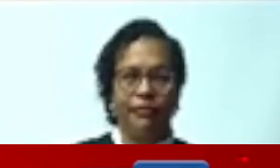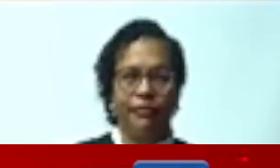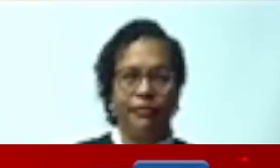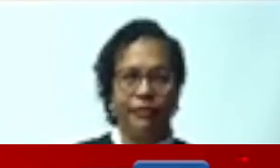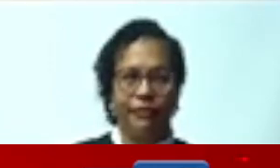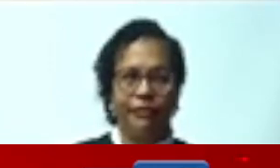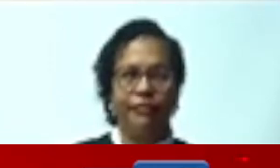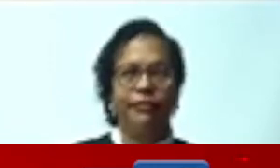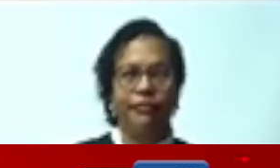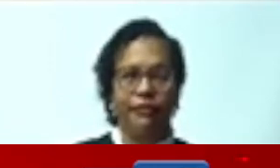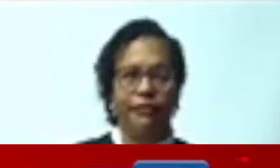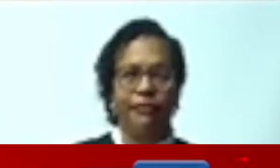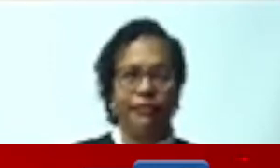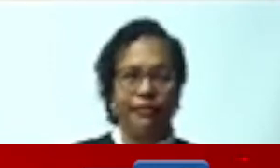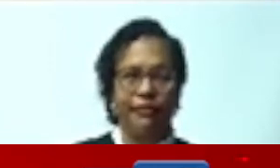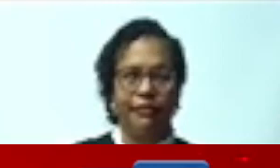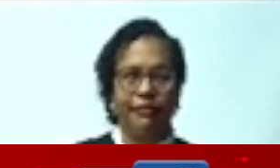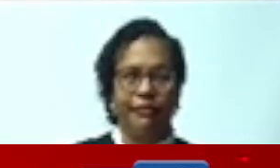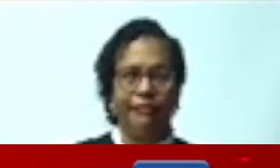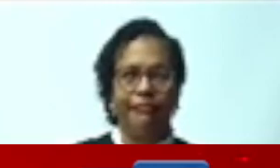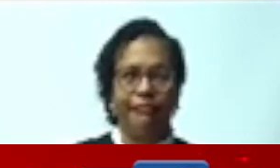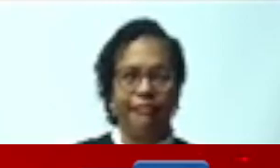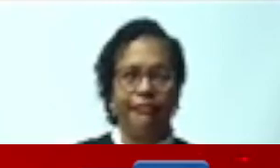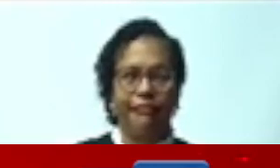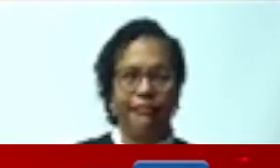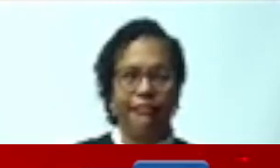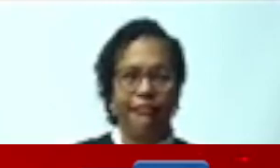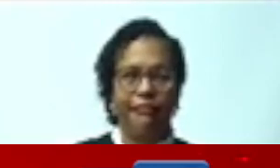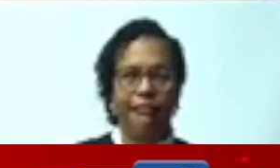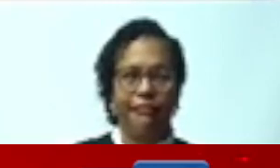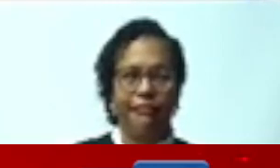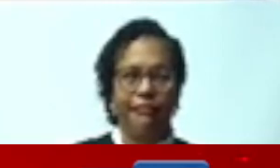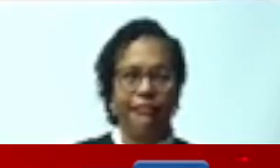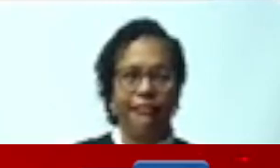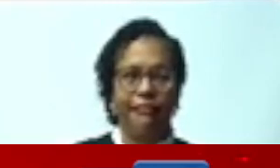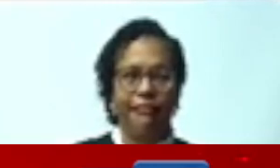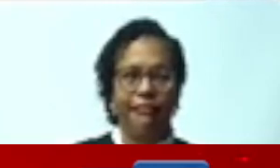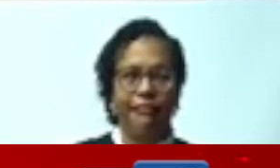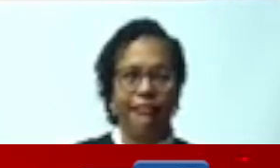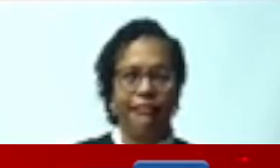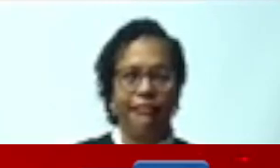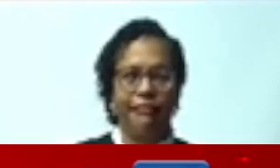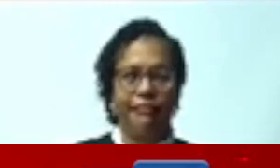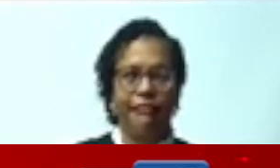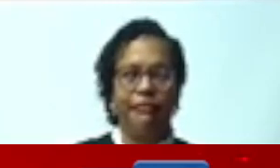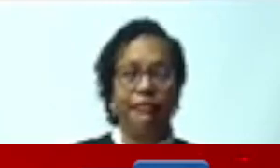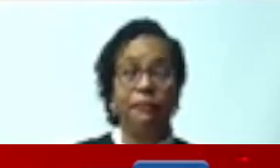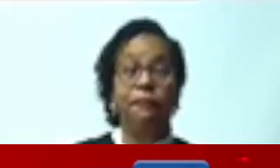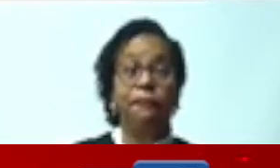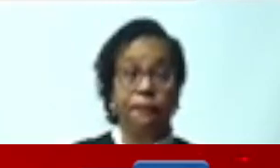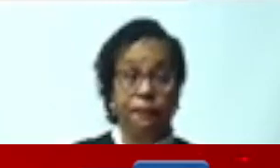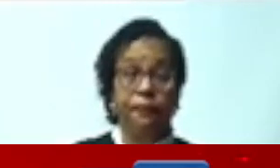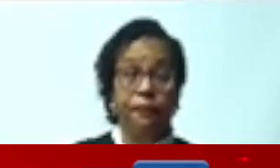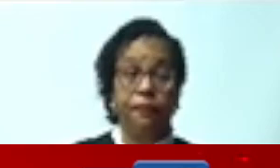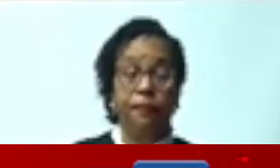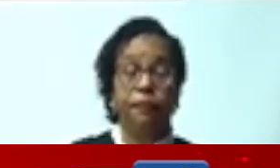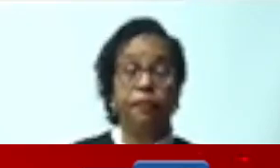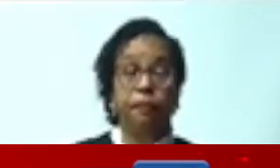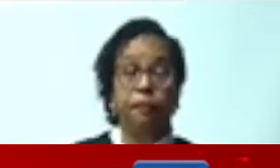extremadamente... ¿Cómo está, Elías? Entonces...